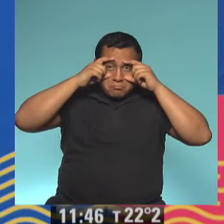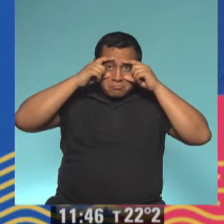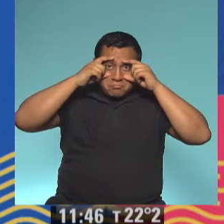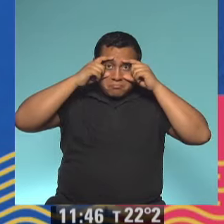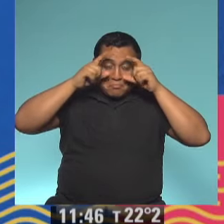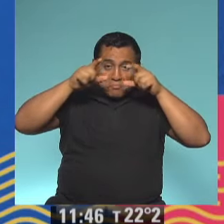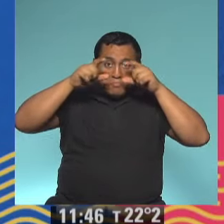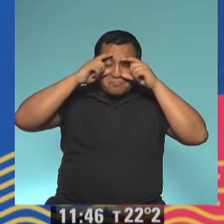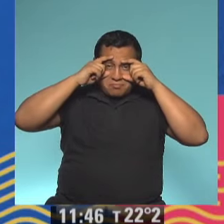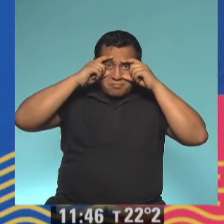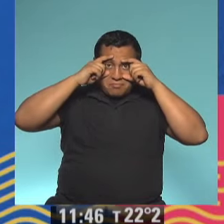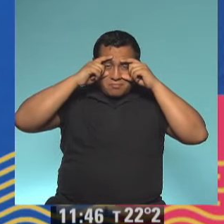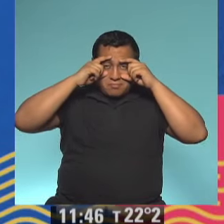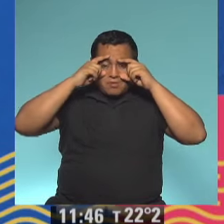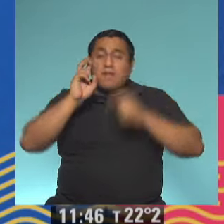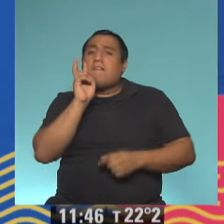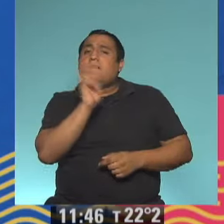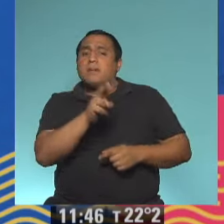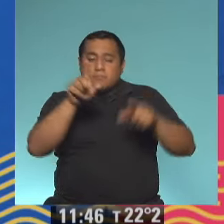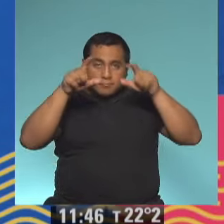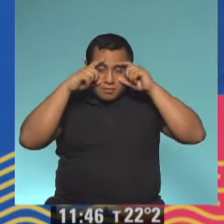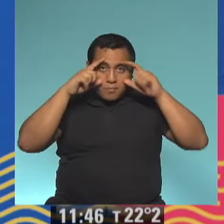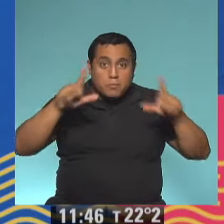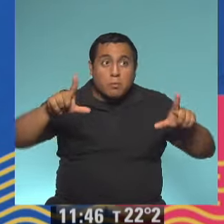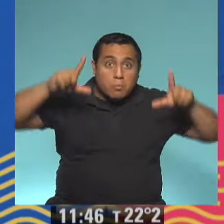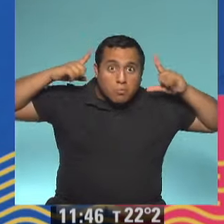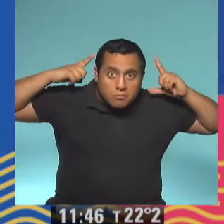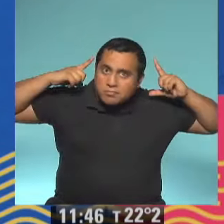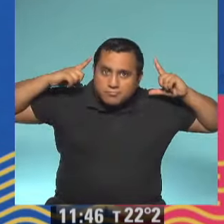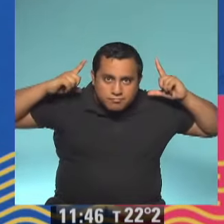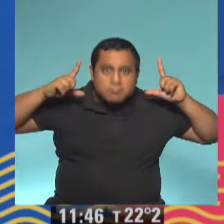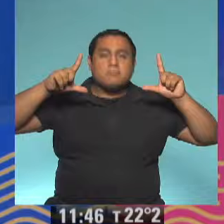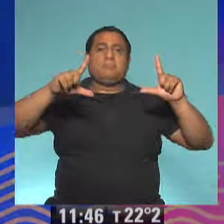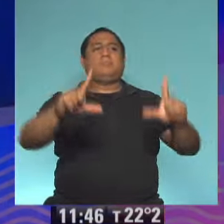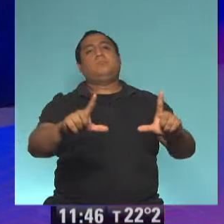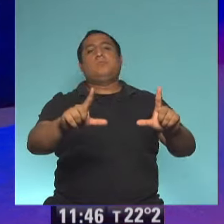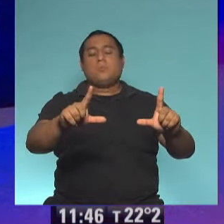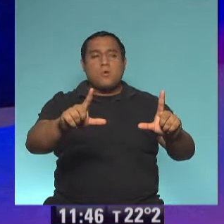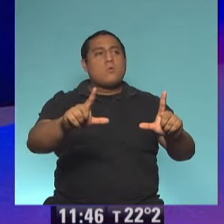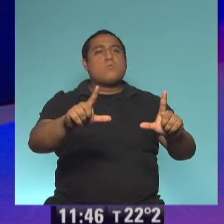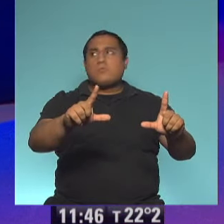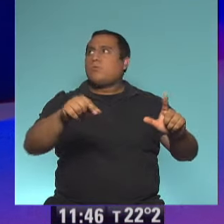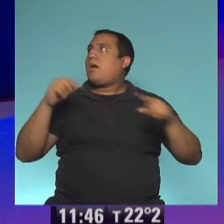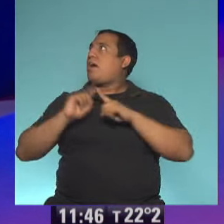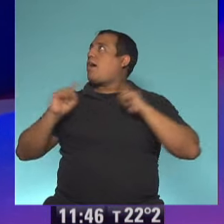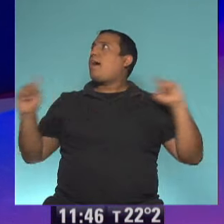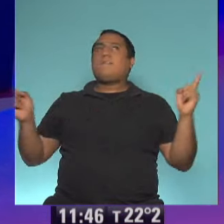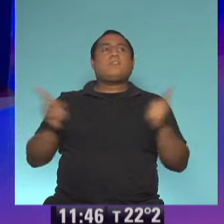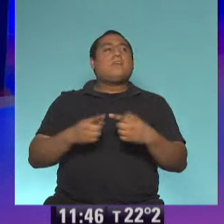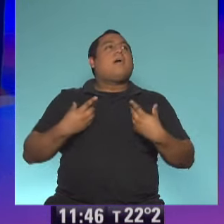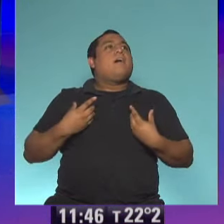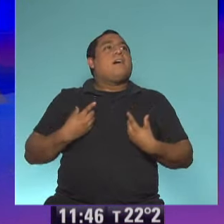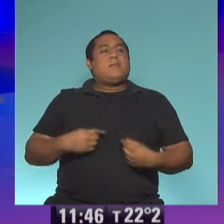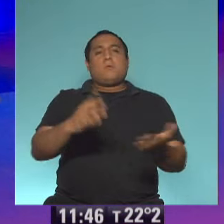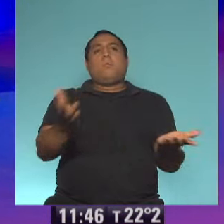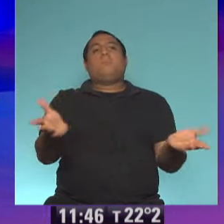Y vemos que sale del libro. Por fin vuelves a estar en tu habitación. Con alivio cierras el